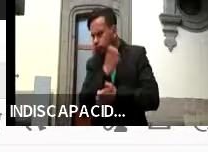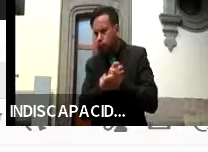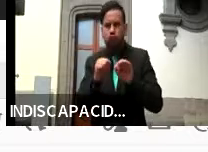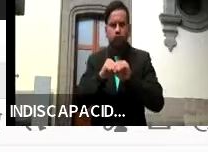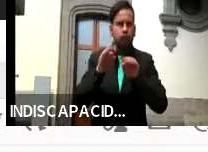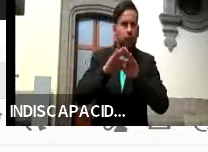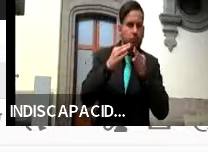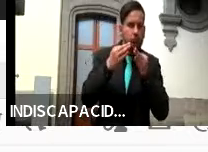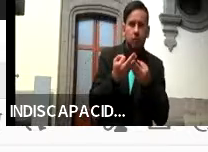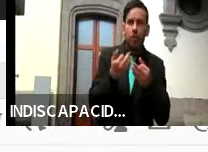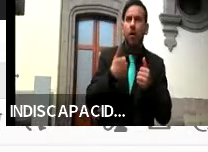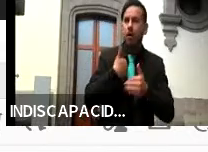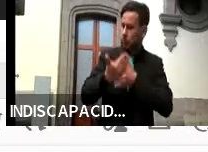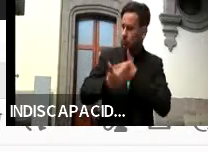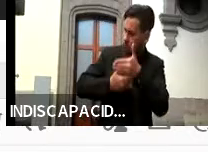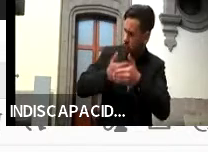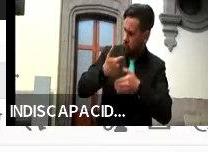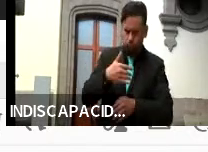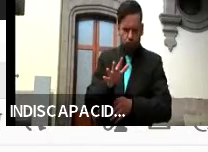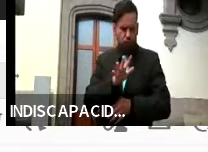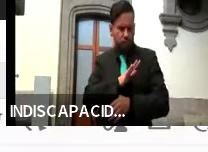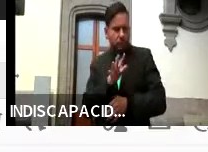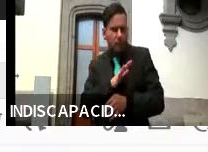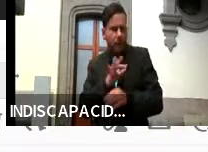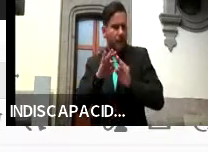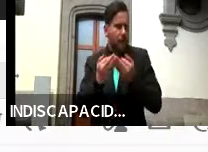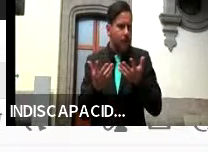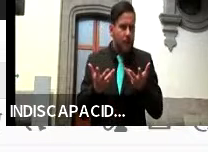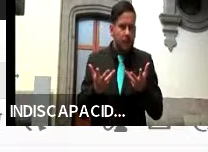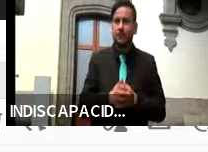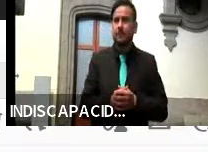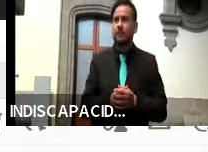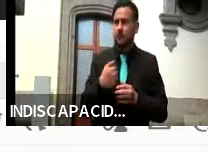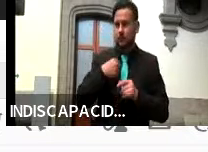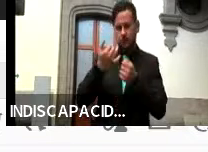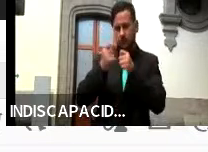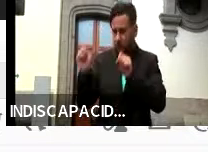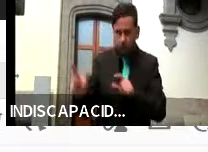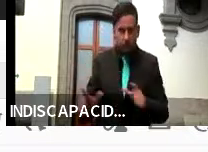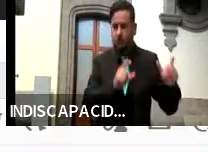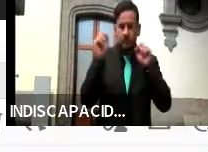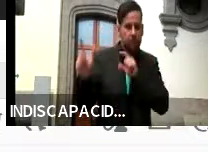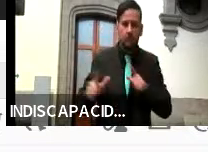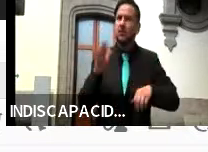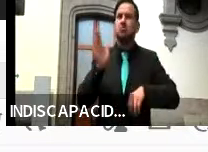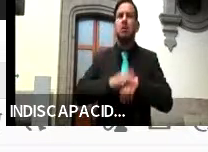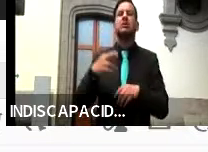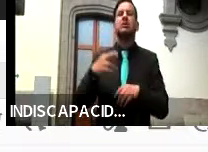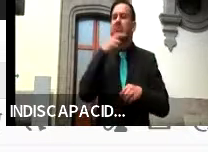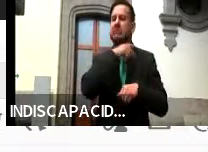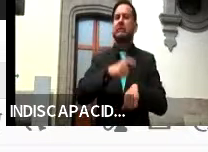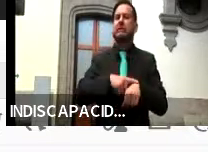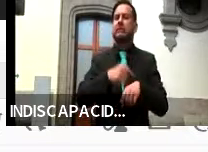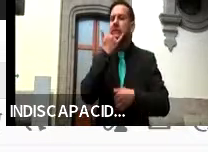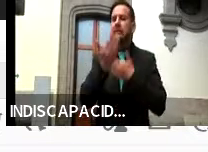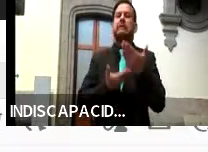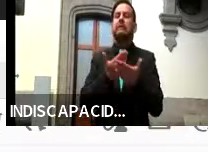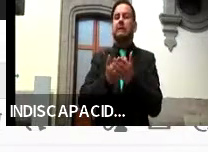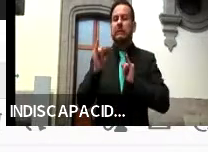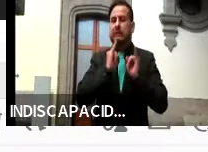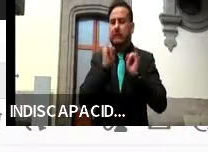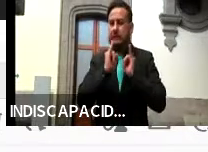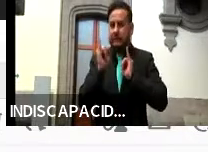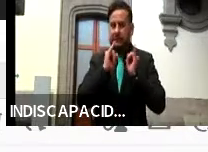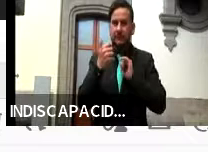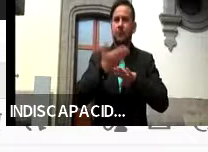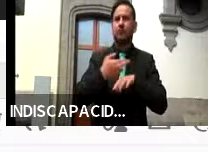elementos que son traídos en este proceso. Voy a ir avanzando un poquito más rápido, le pido disculpas al intérprete si voy